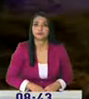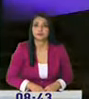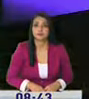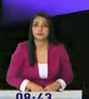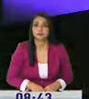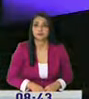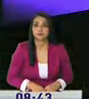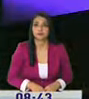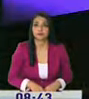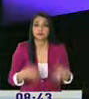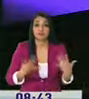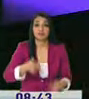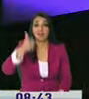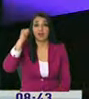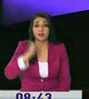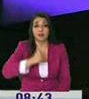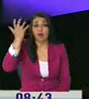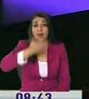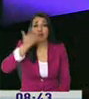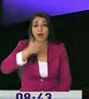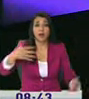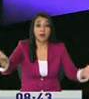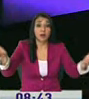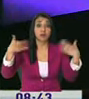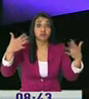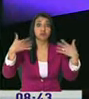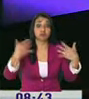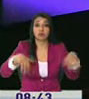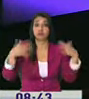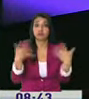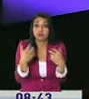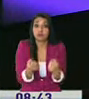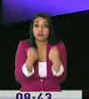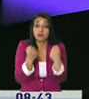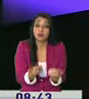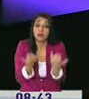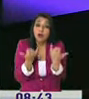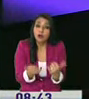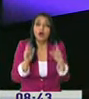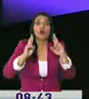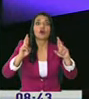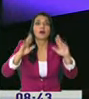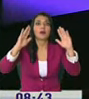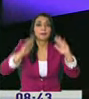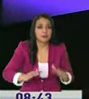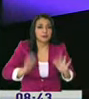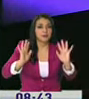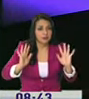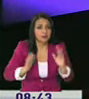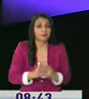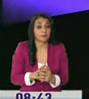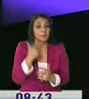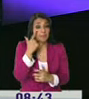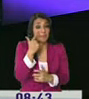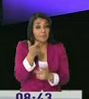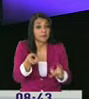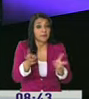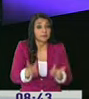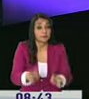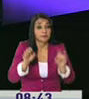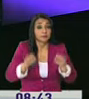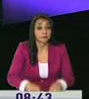Con semejante día realmente de ayer, ¿no? Temperaturas altísimas y hoy, ojalá no tengamos repituche, así que hay que estar muy pendiente. Usted también,